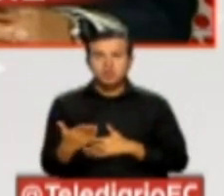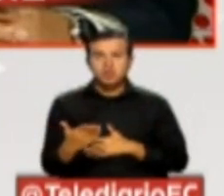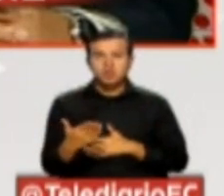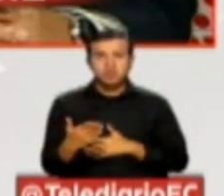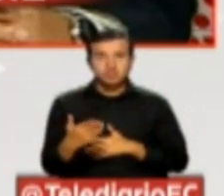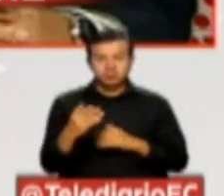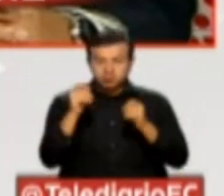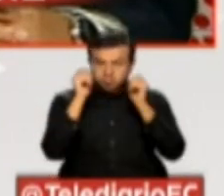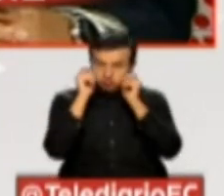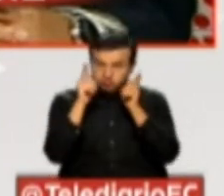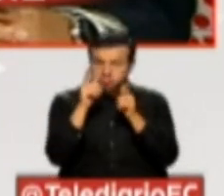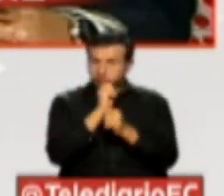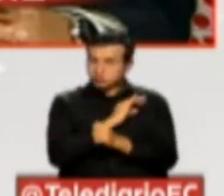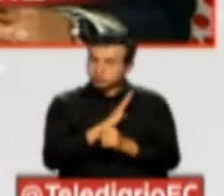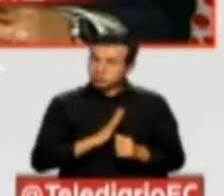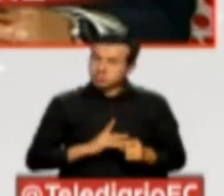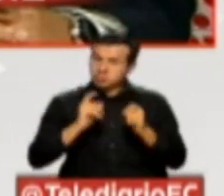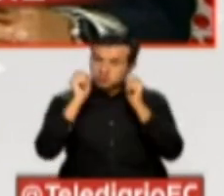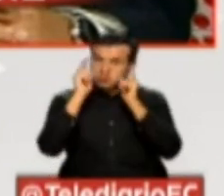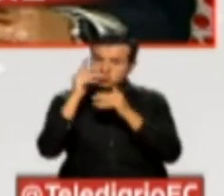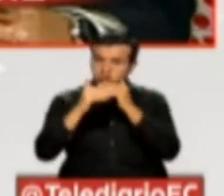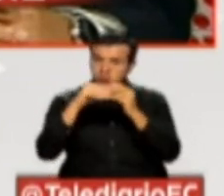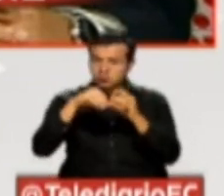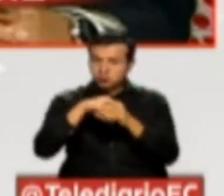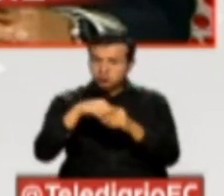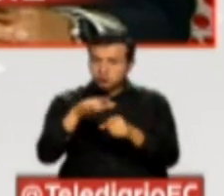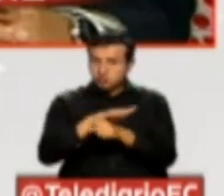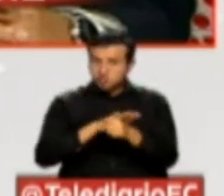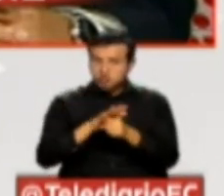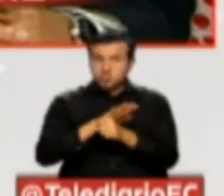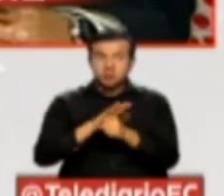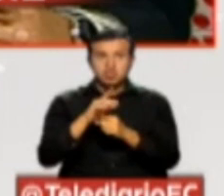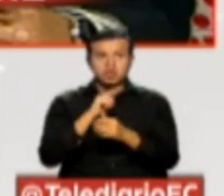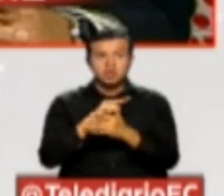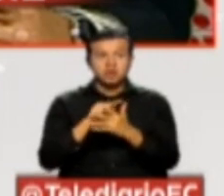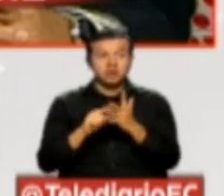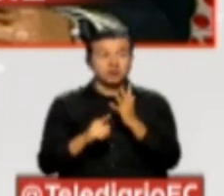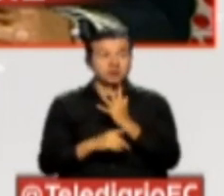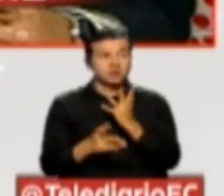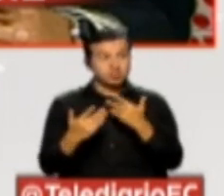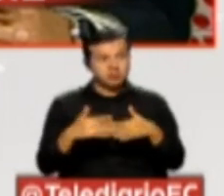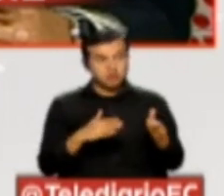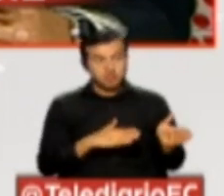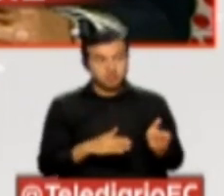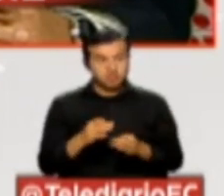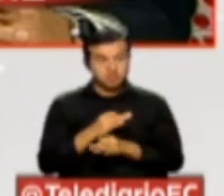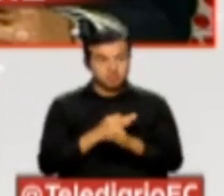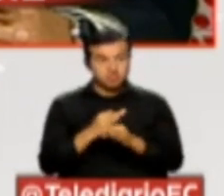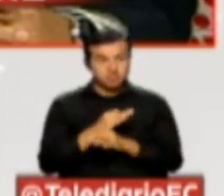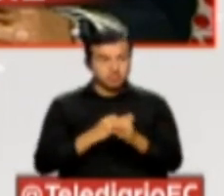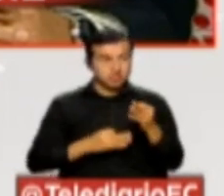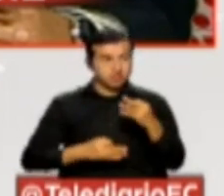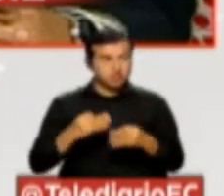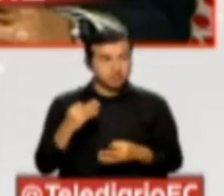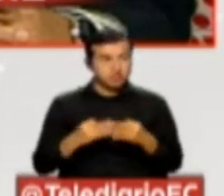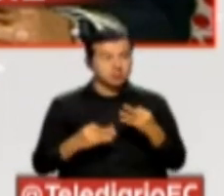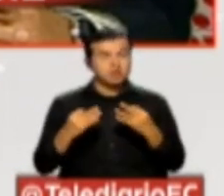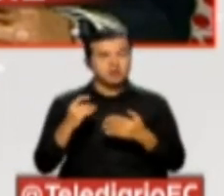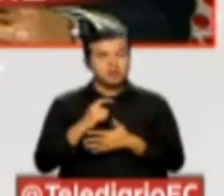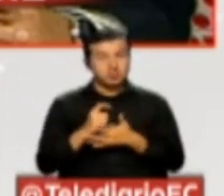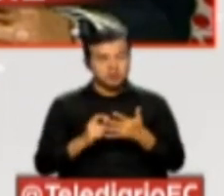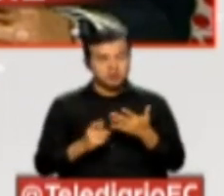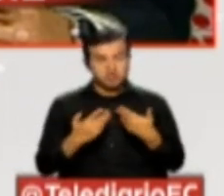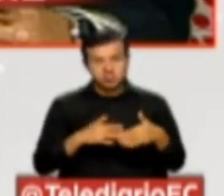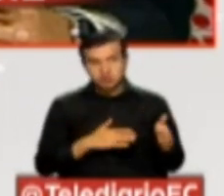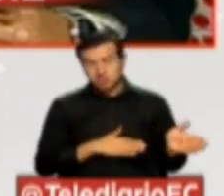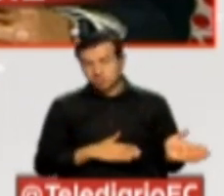de atención, prevención o proceso interno sobre la actitud adoptada por los funcionarios de justicia deberá